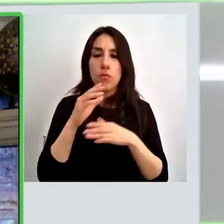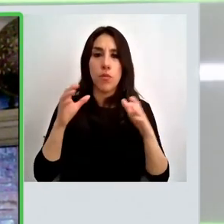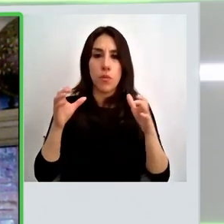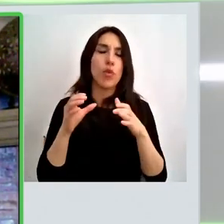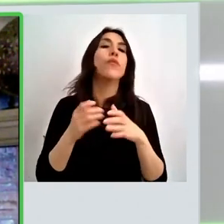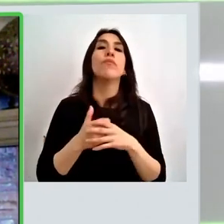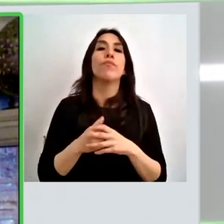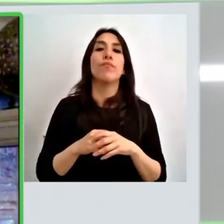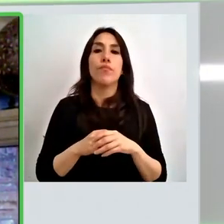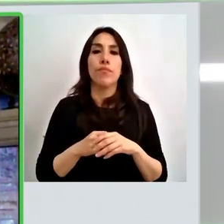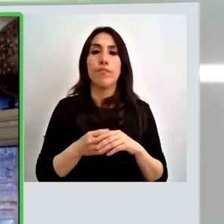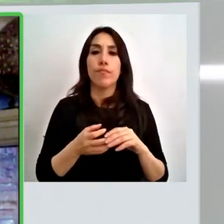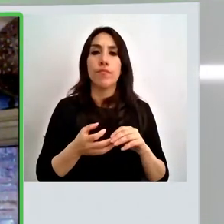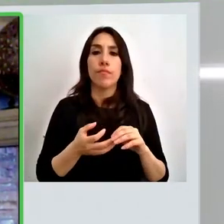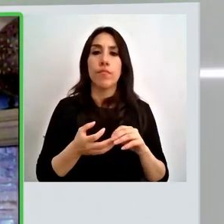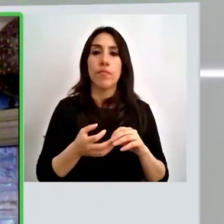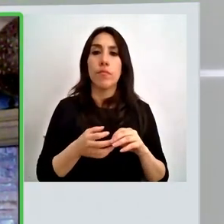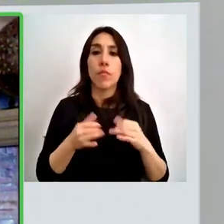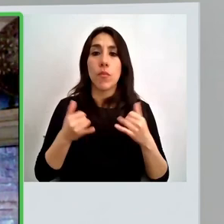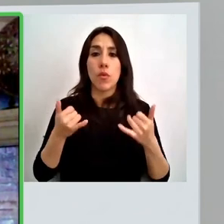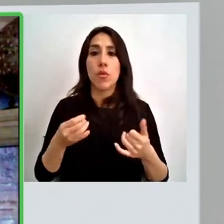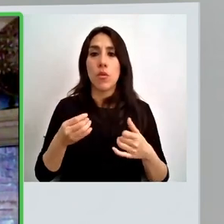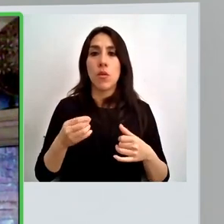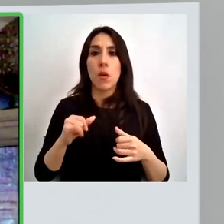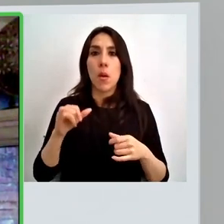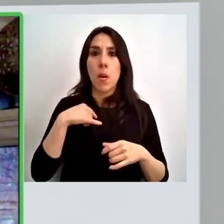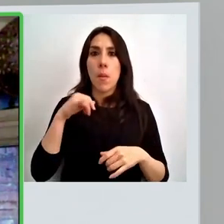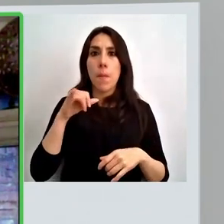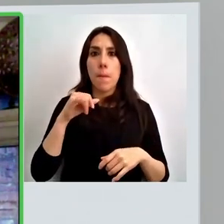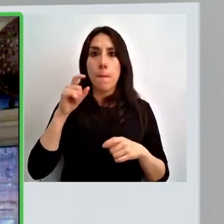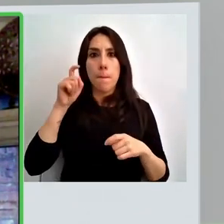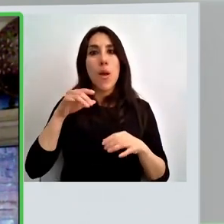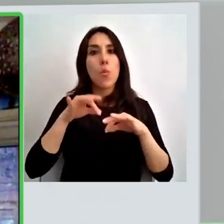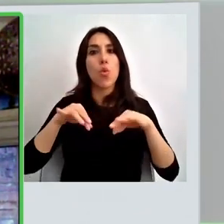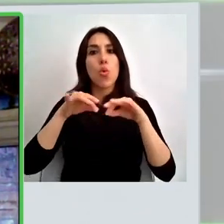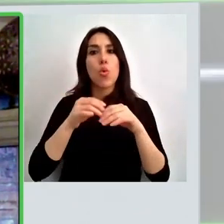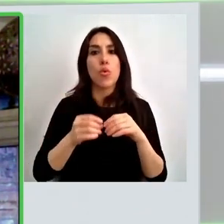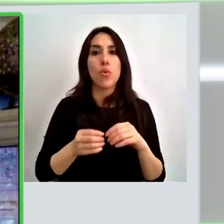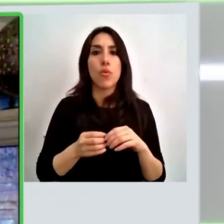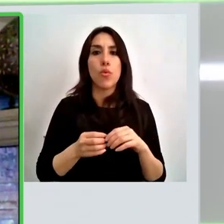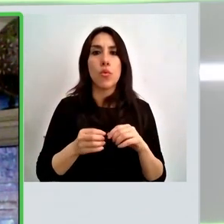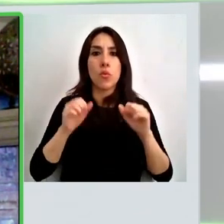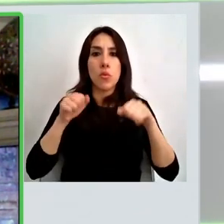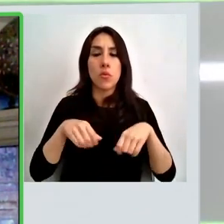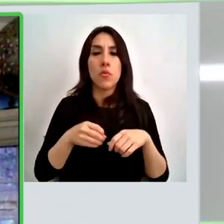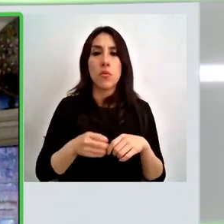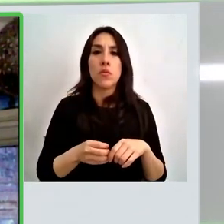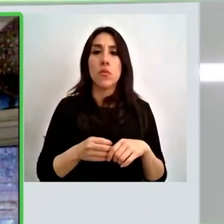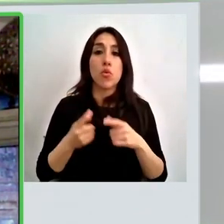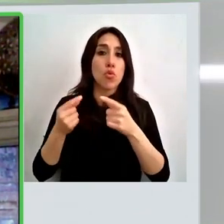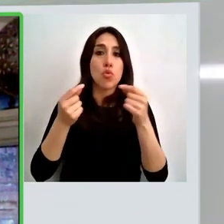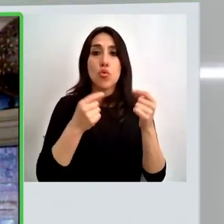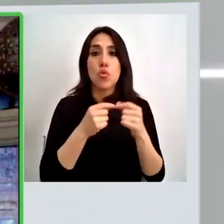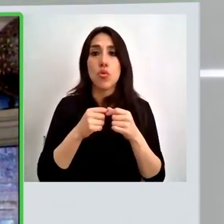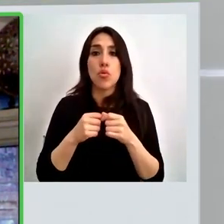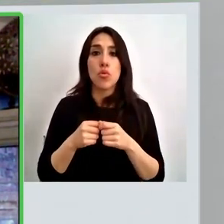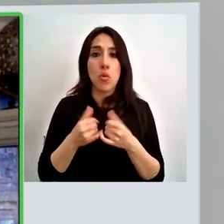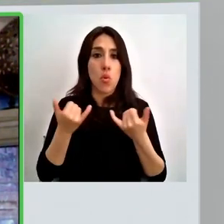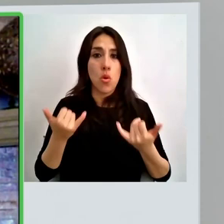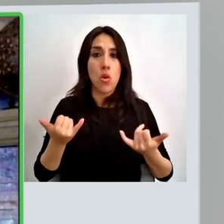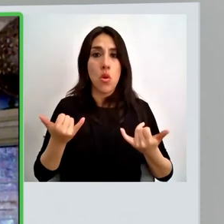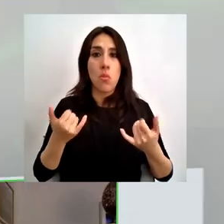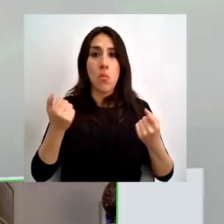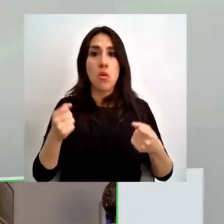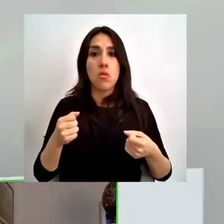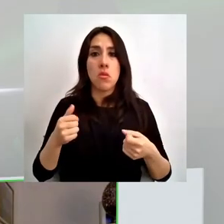así que es un rol muy importante para poder hacer que las ruedas se vayan moviendo para mejorar los recursos para los